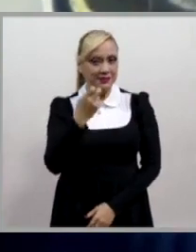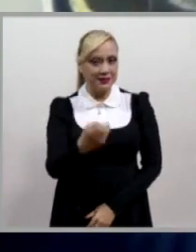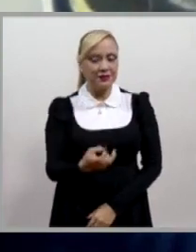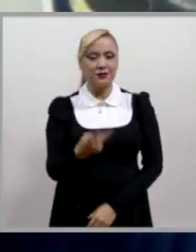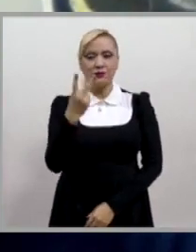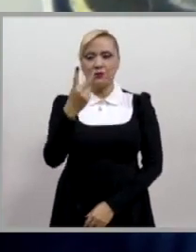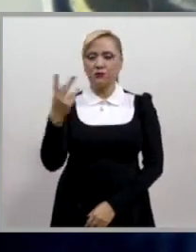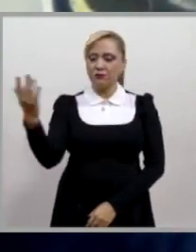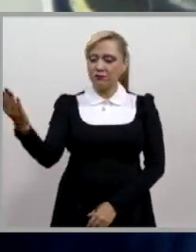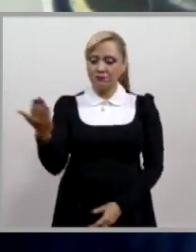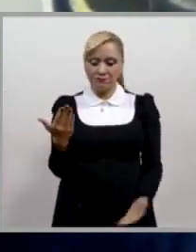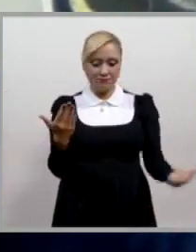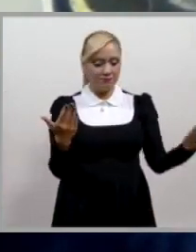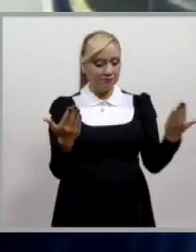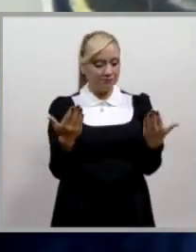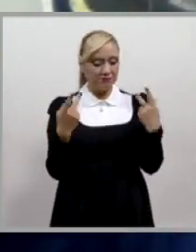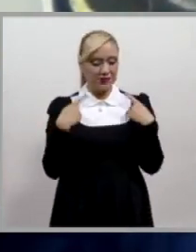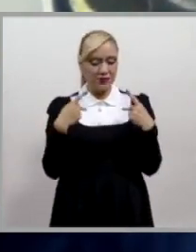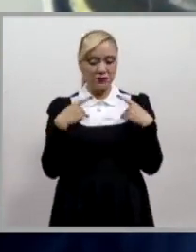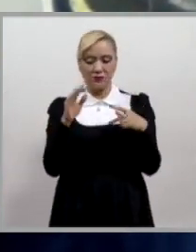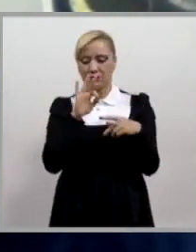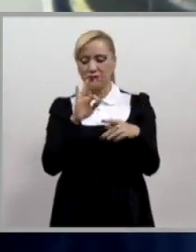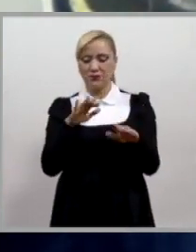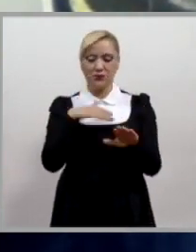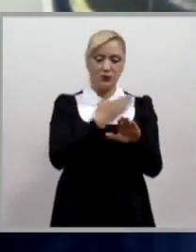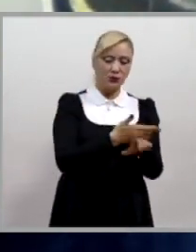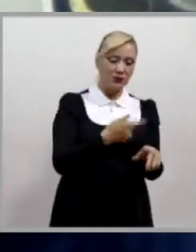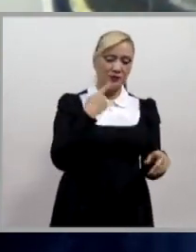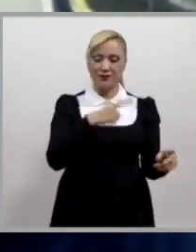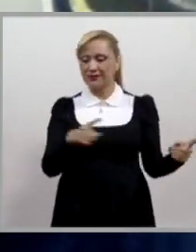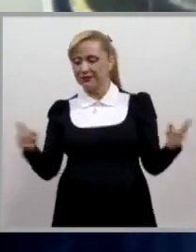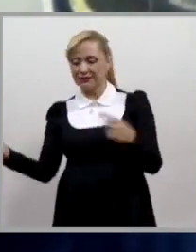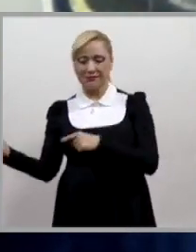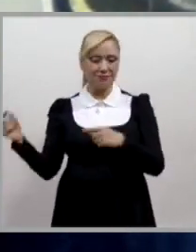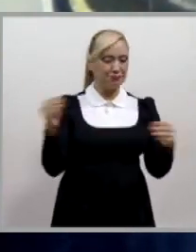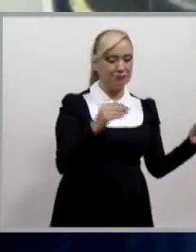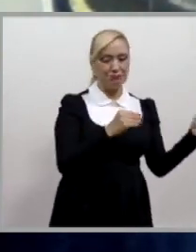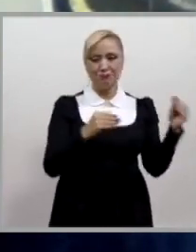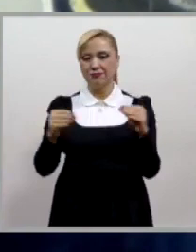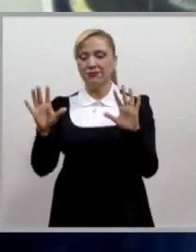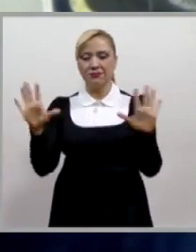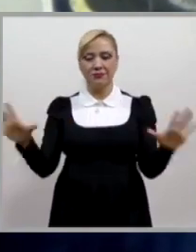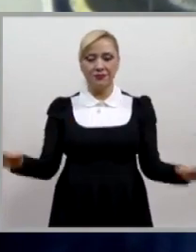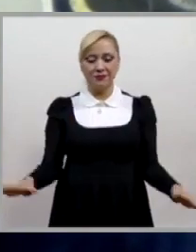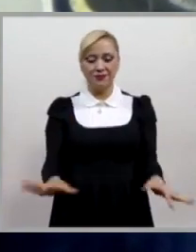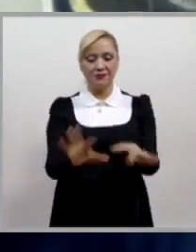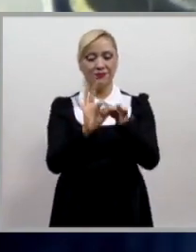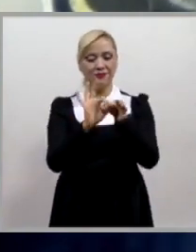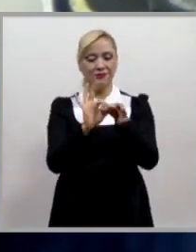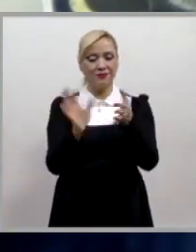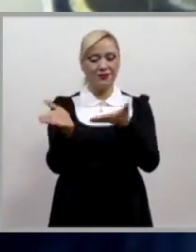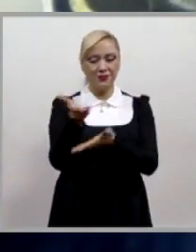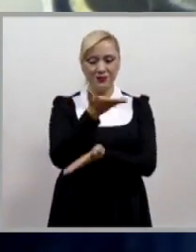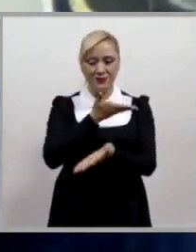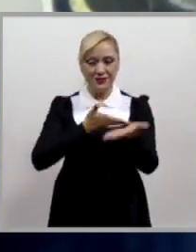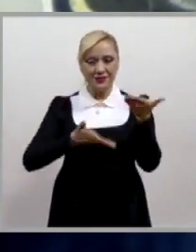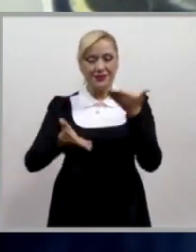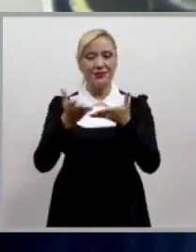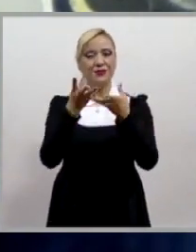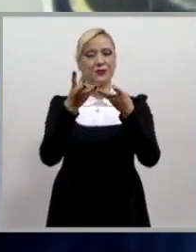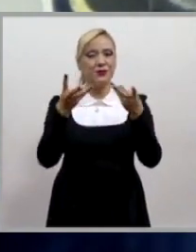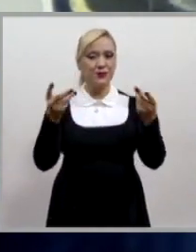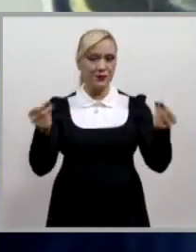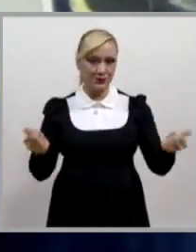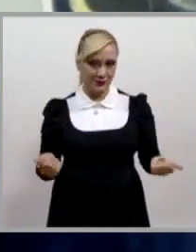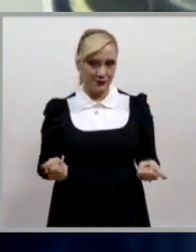dos proyectos de vida, ¿no? Que en las litis de los casos me gustó mucho porque creo fervientemente